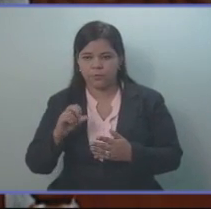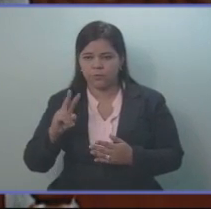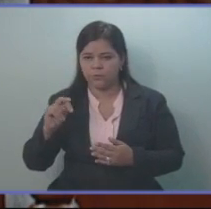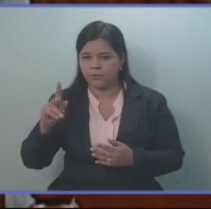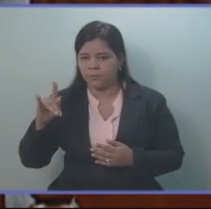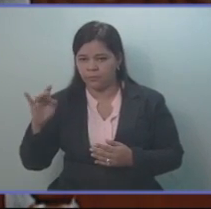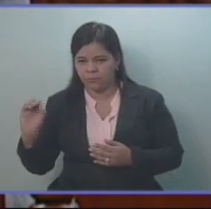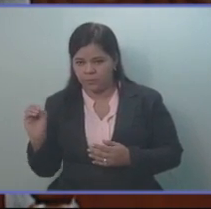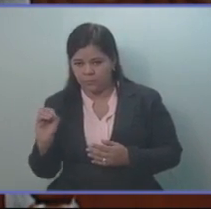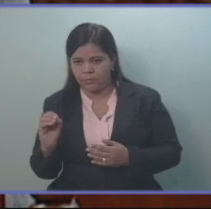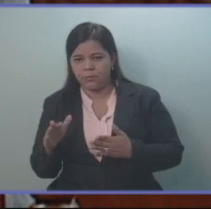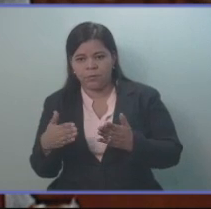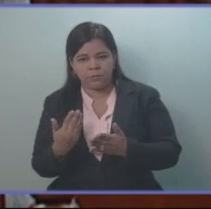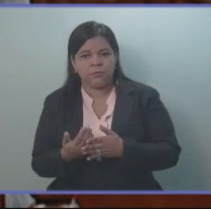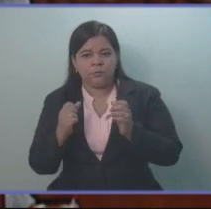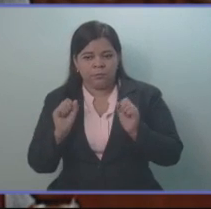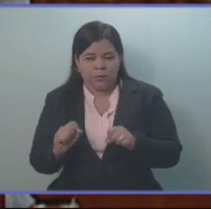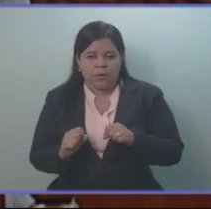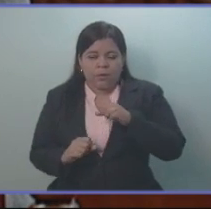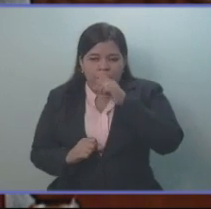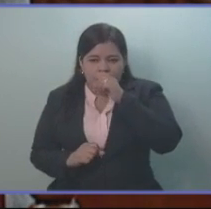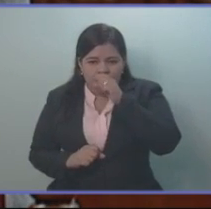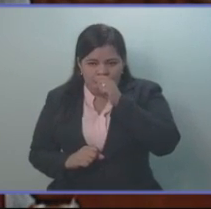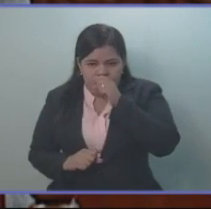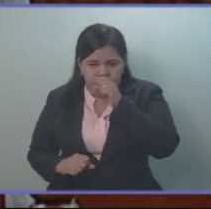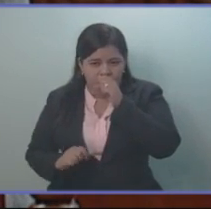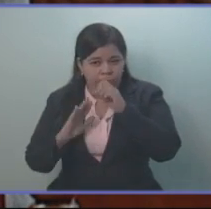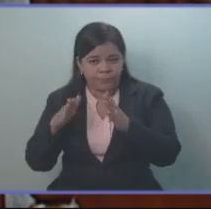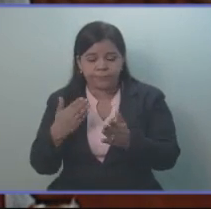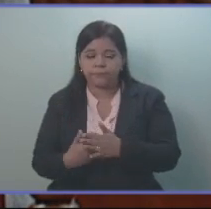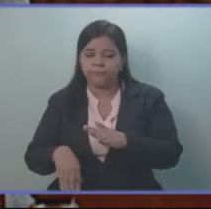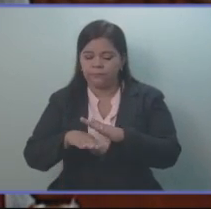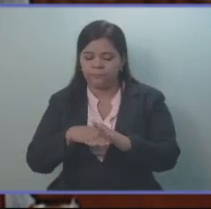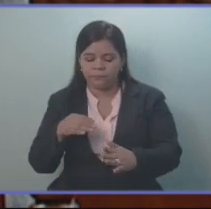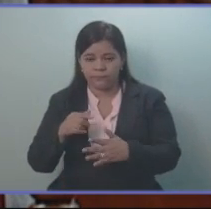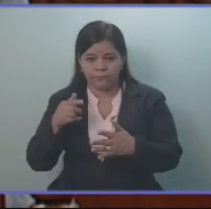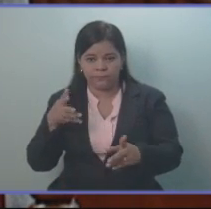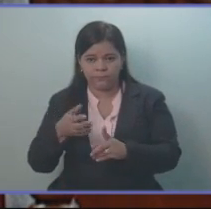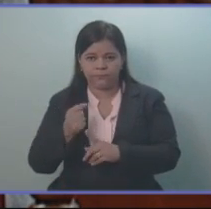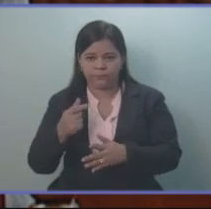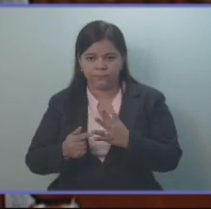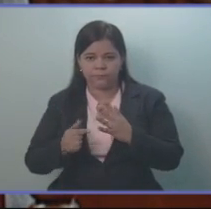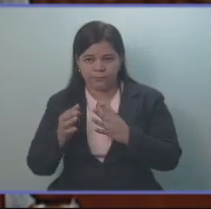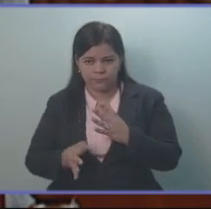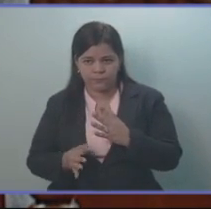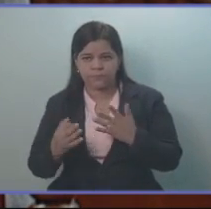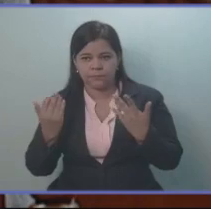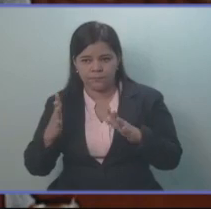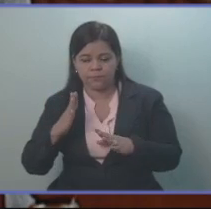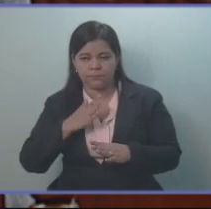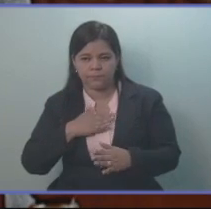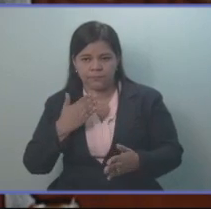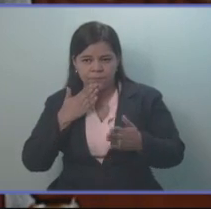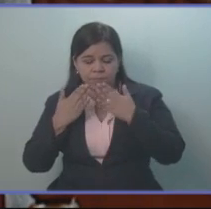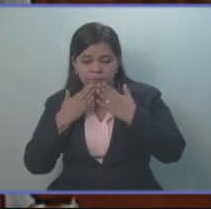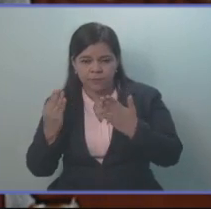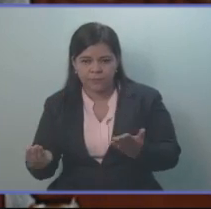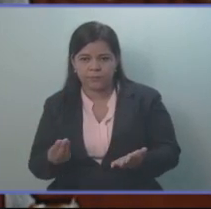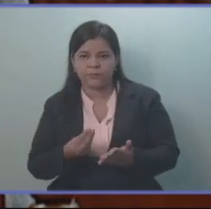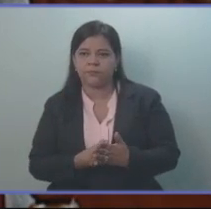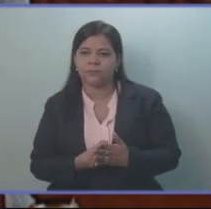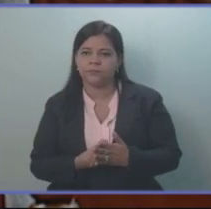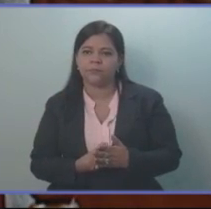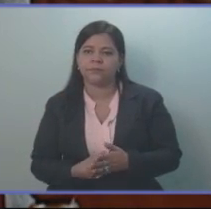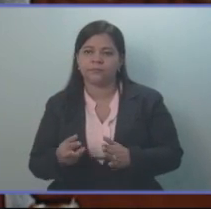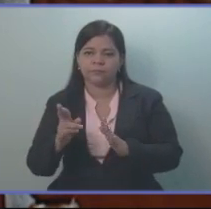condición deberá hacerse constar que en el instrumento objeto de la inscripción y también en la inscripción que se efectúe en